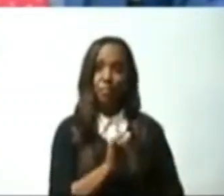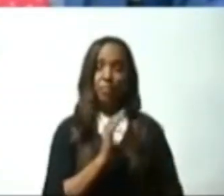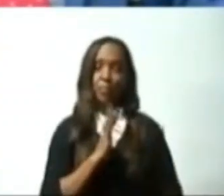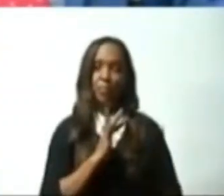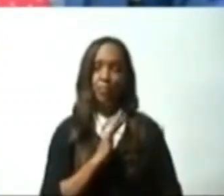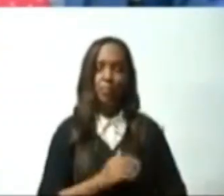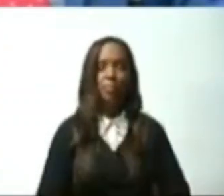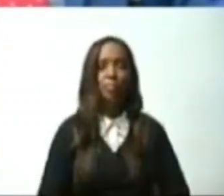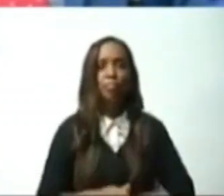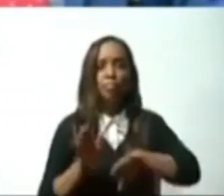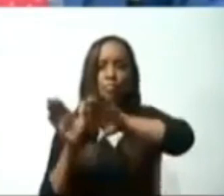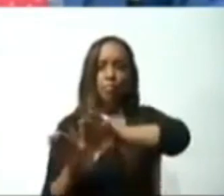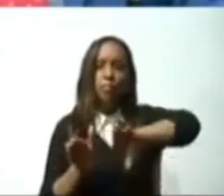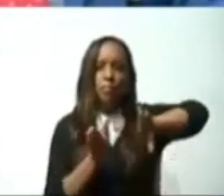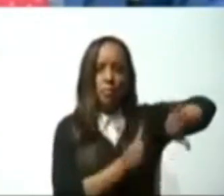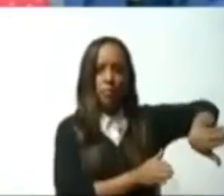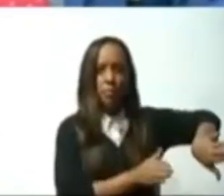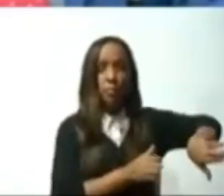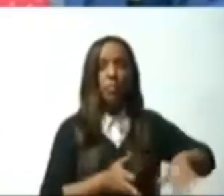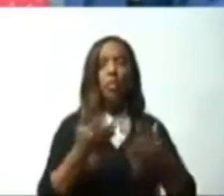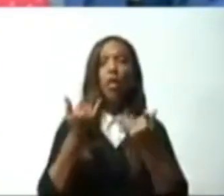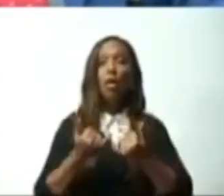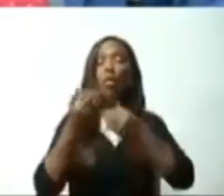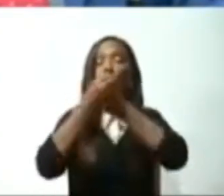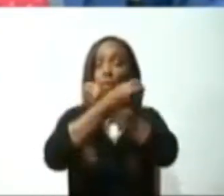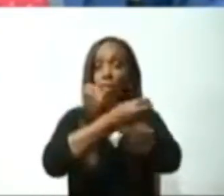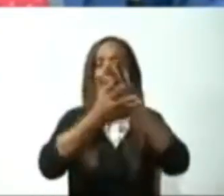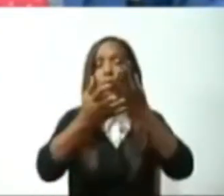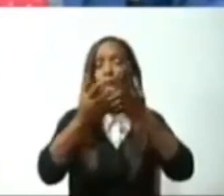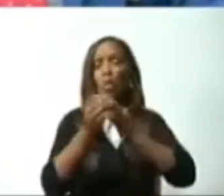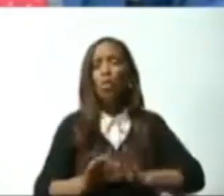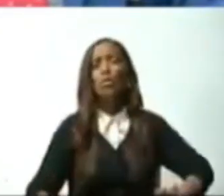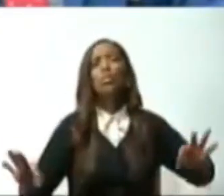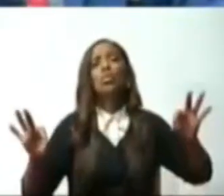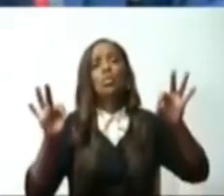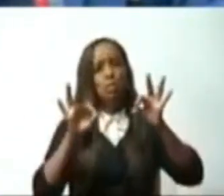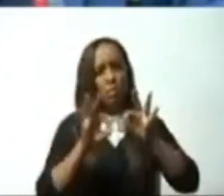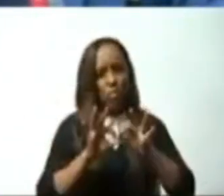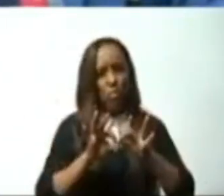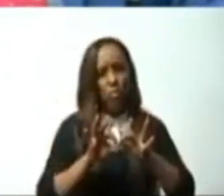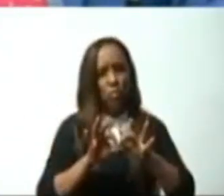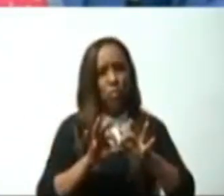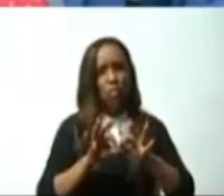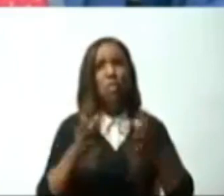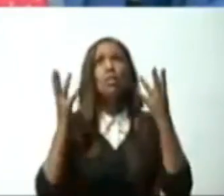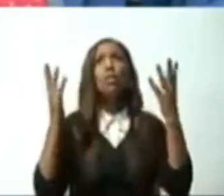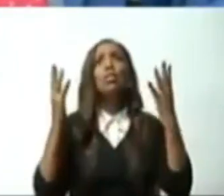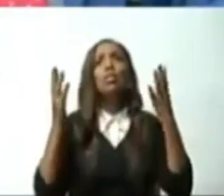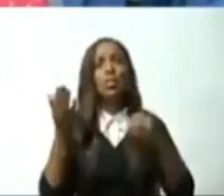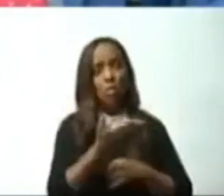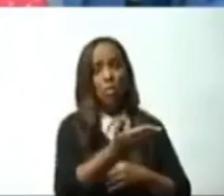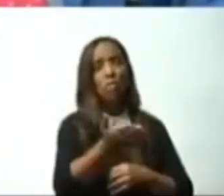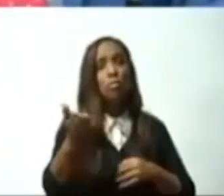tema muy importante y ojalá y que todos puedan escucharlo. El